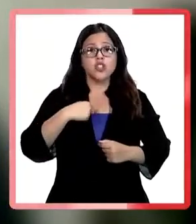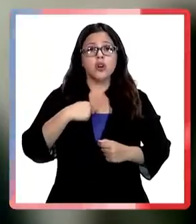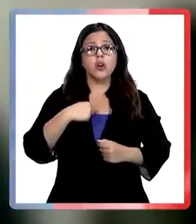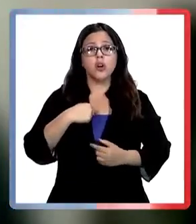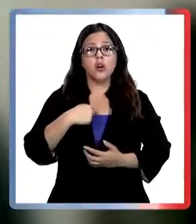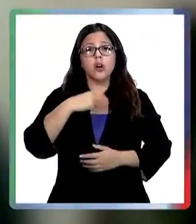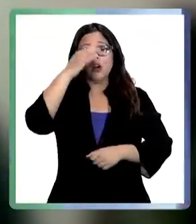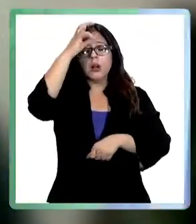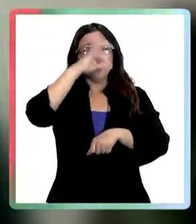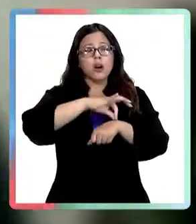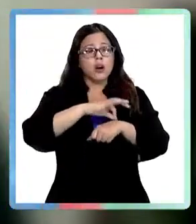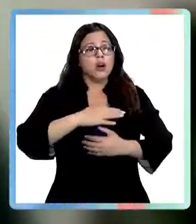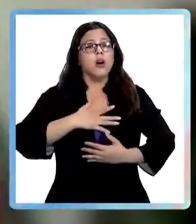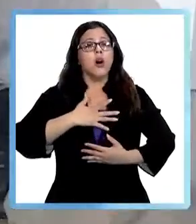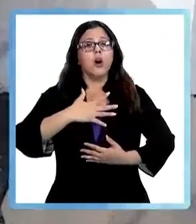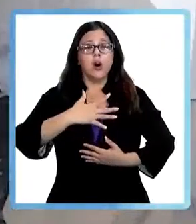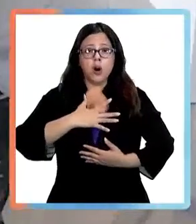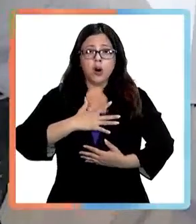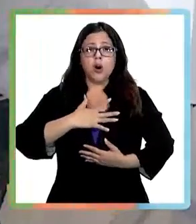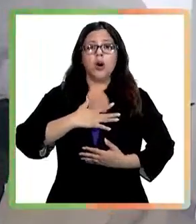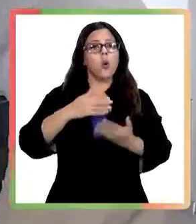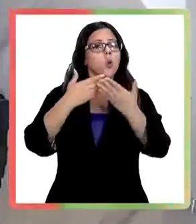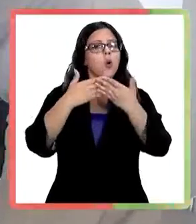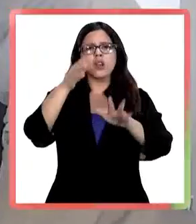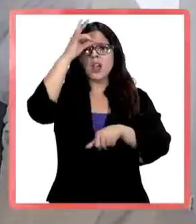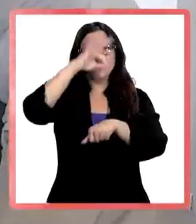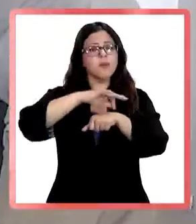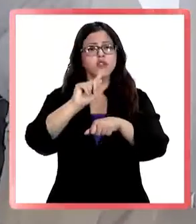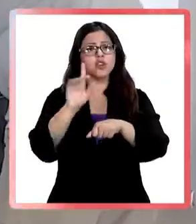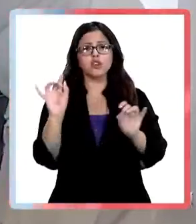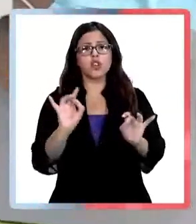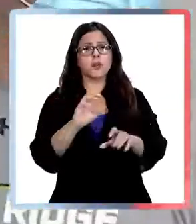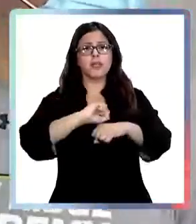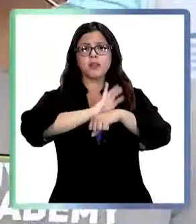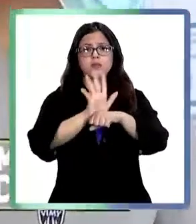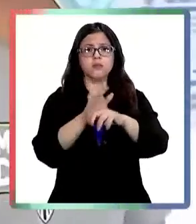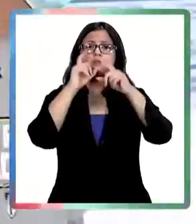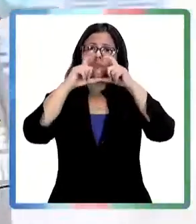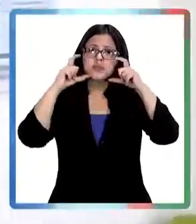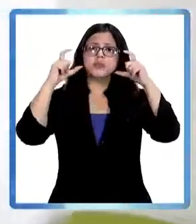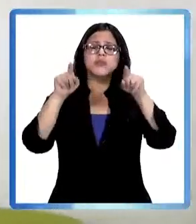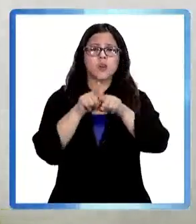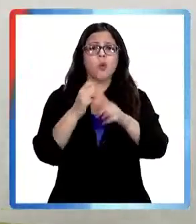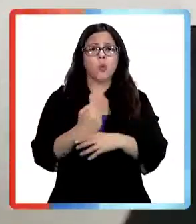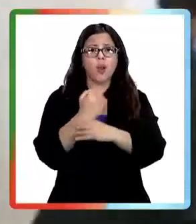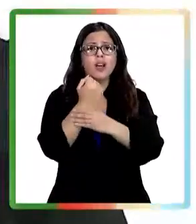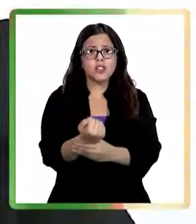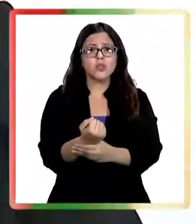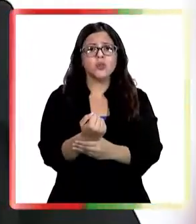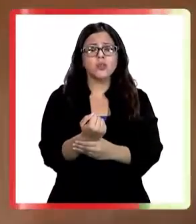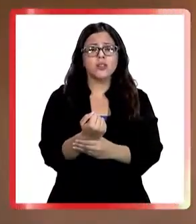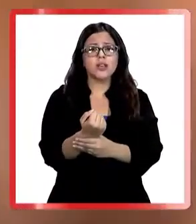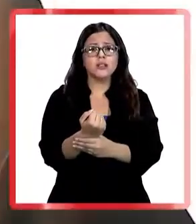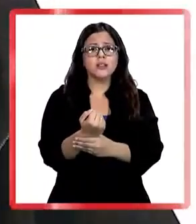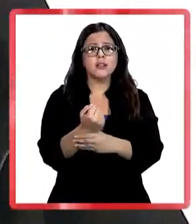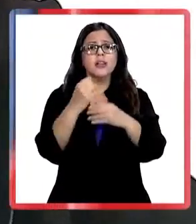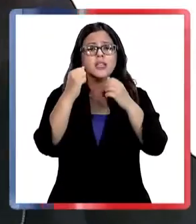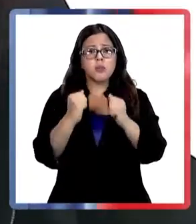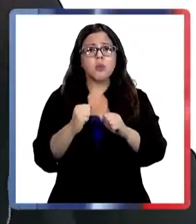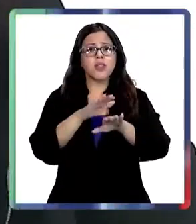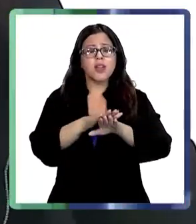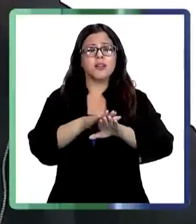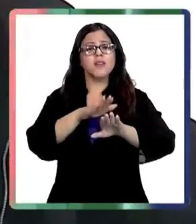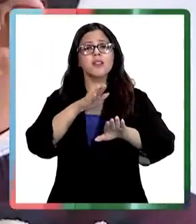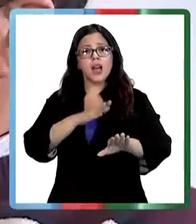síntomas respiratorios, sea cual sea el virus, no solo COVID, la mascarilla sirve, demostró utilidad, demostró que previene, por